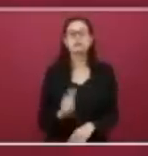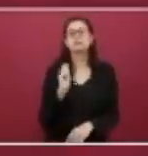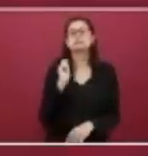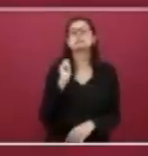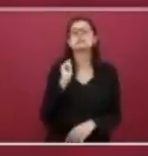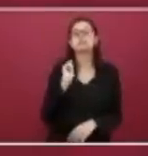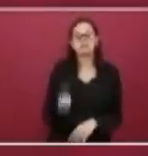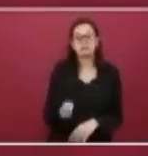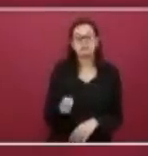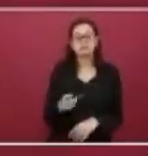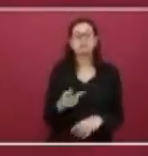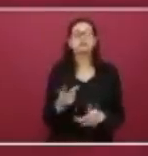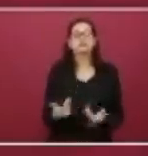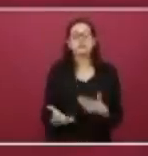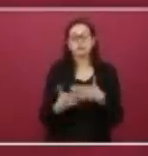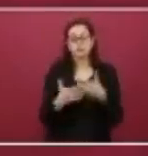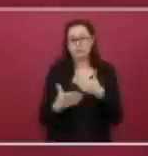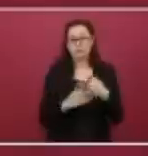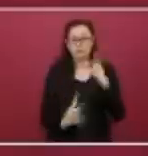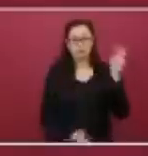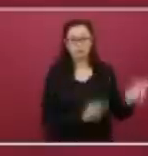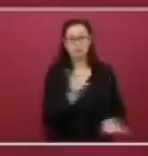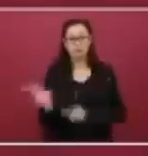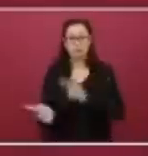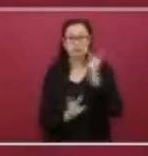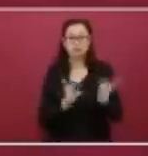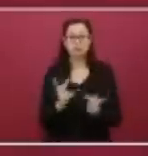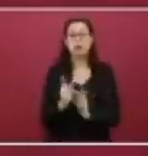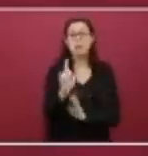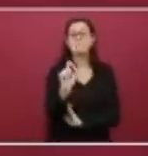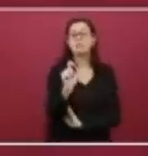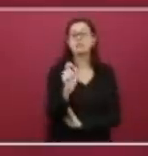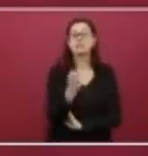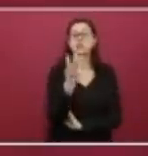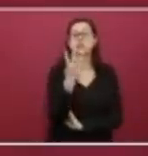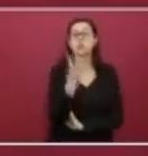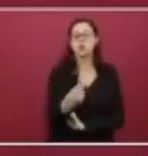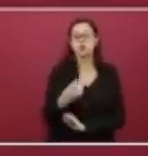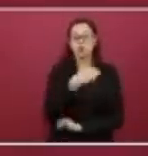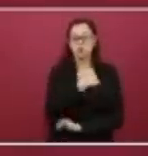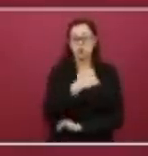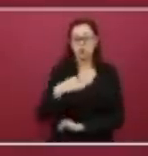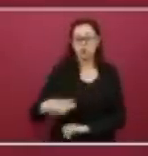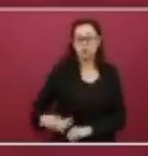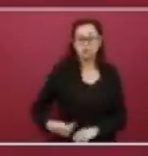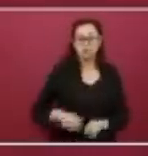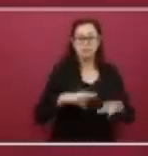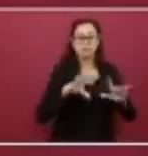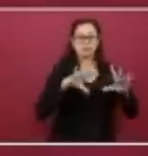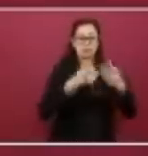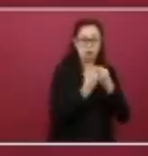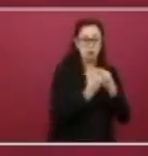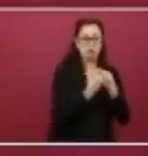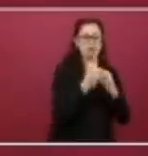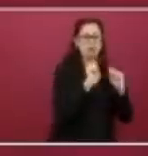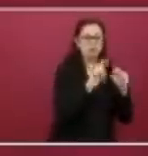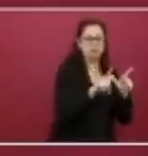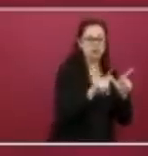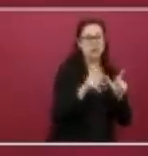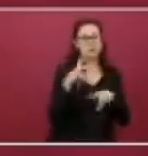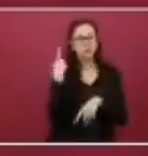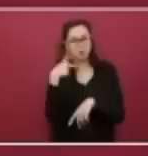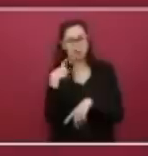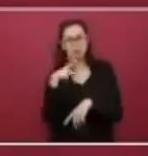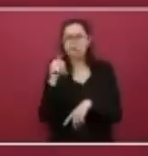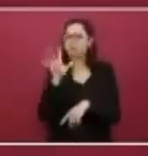en 20 4 municipios de tlaxcala y de puebla y en todo el estado de morelos con